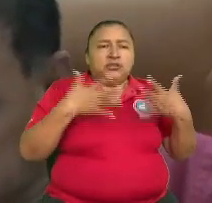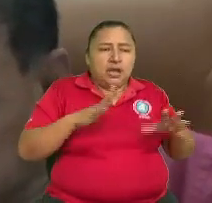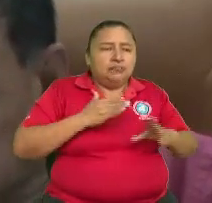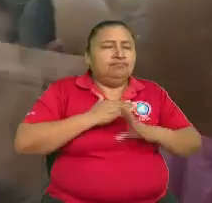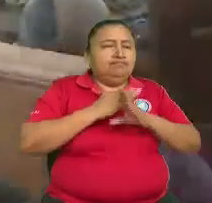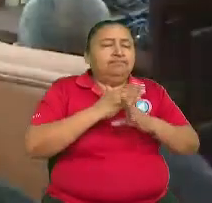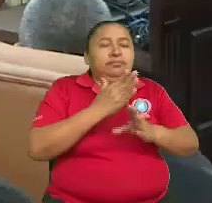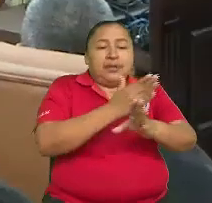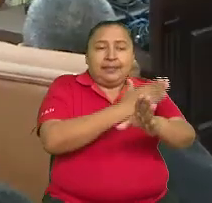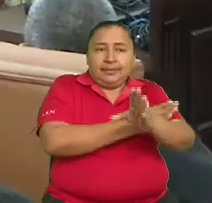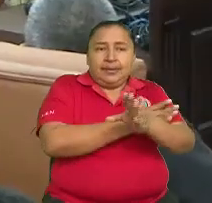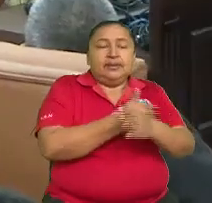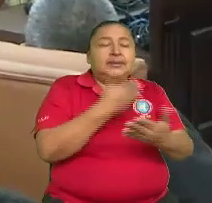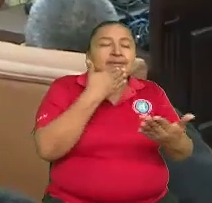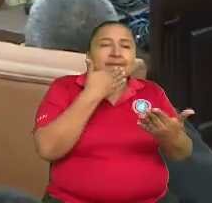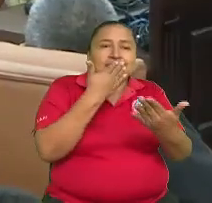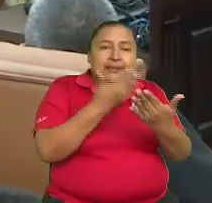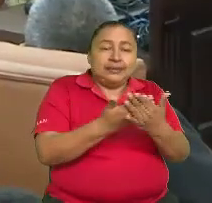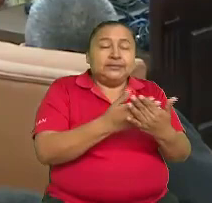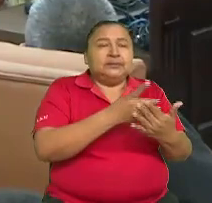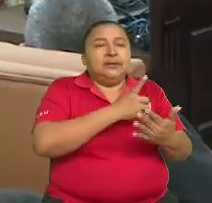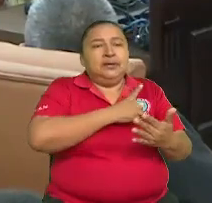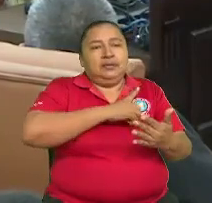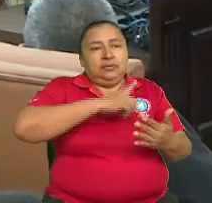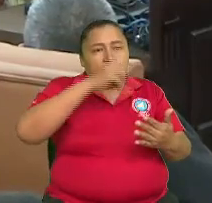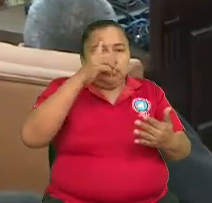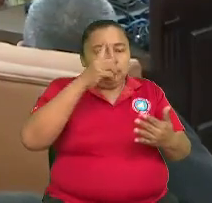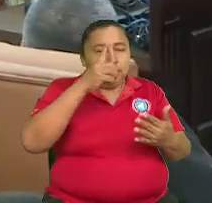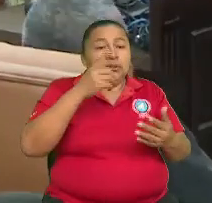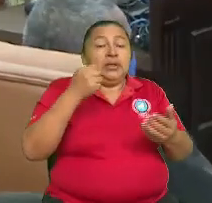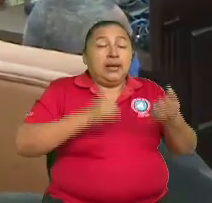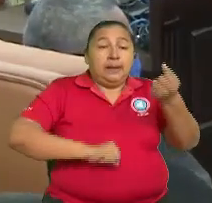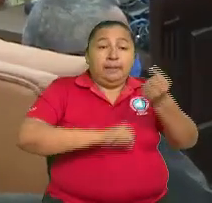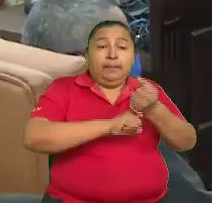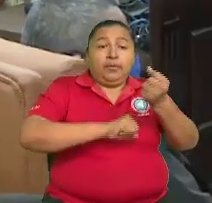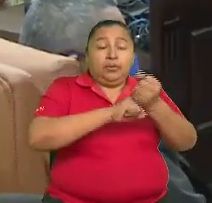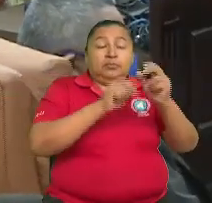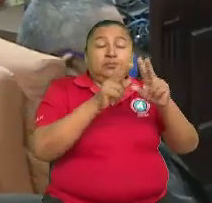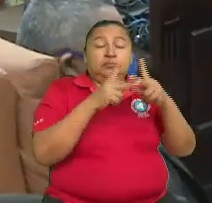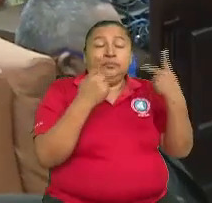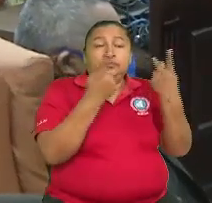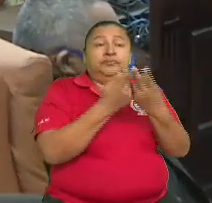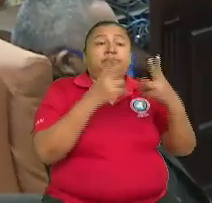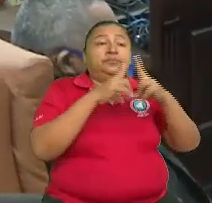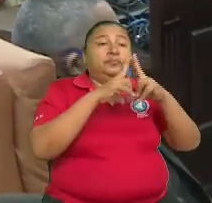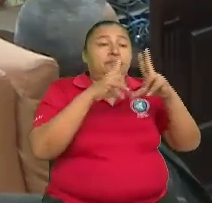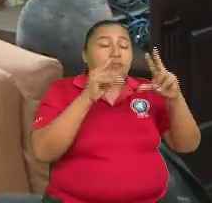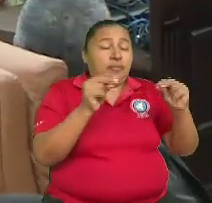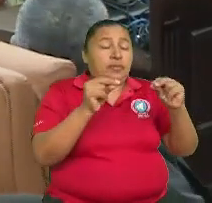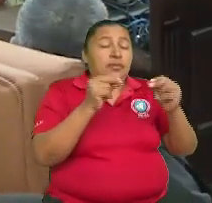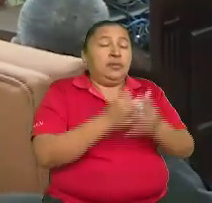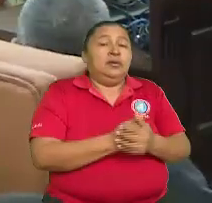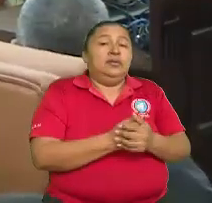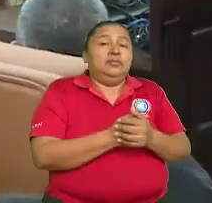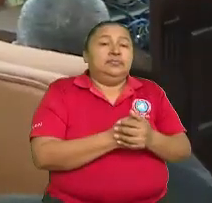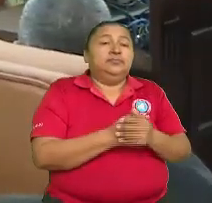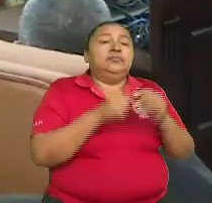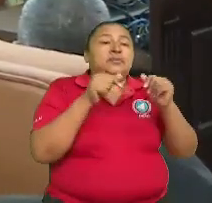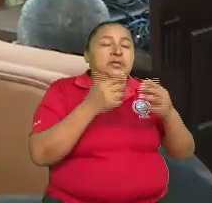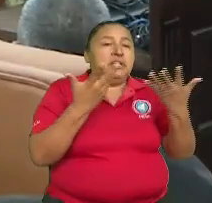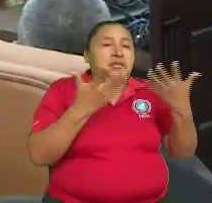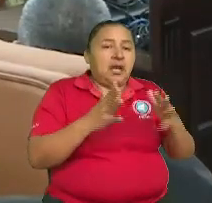enfrentado y que, gracias a Dios y al respaldo del pueblo de Nicaragua, la